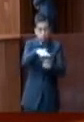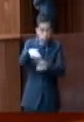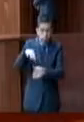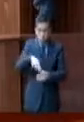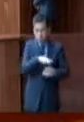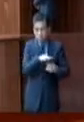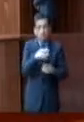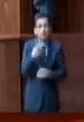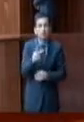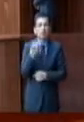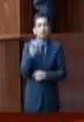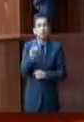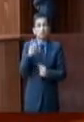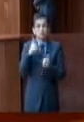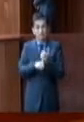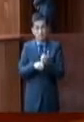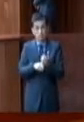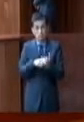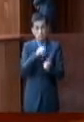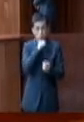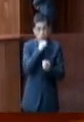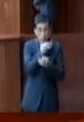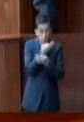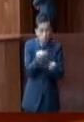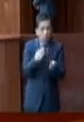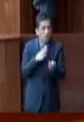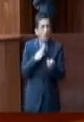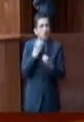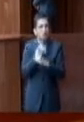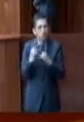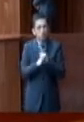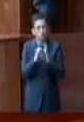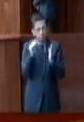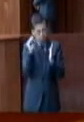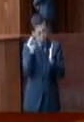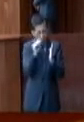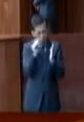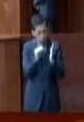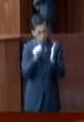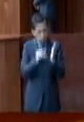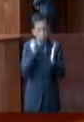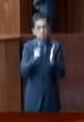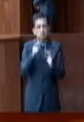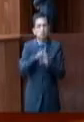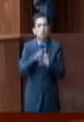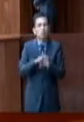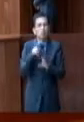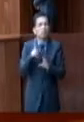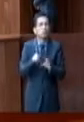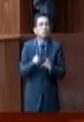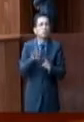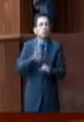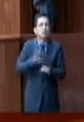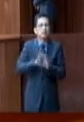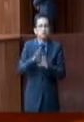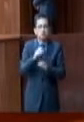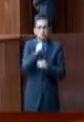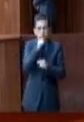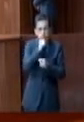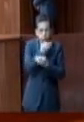dentro de este comunicado hay elementos hay un contenido de tipo propaganda gubernamental